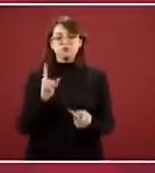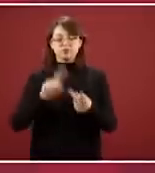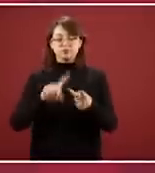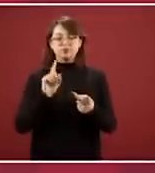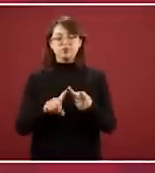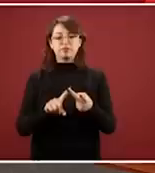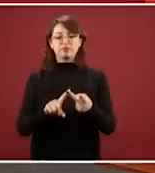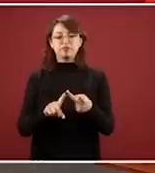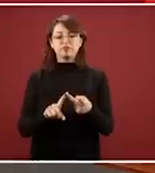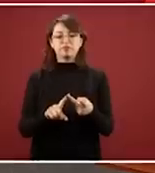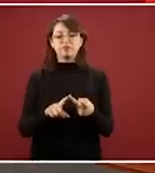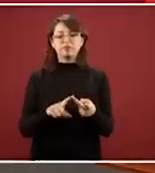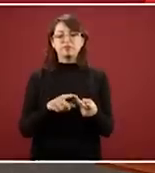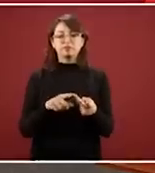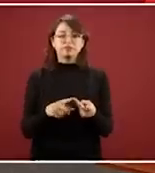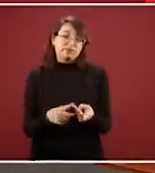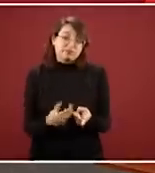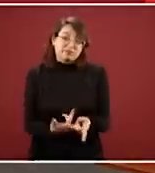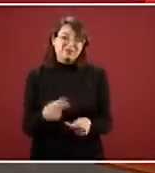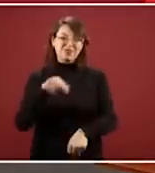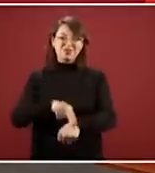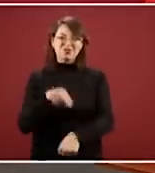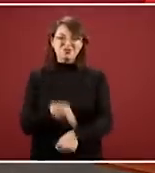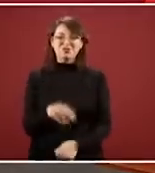ver con que haya doctores,